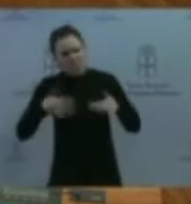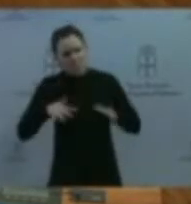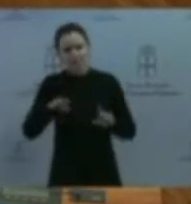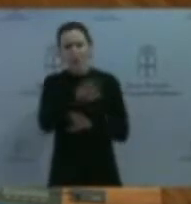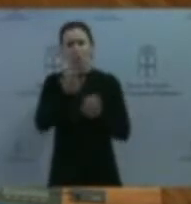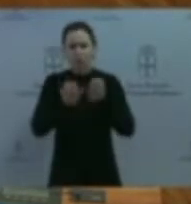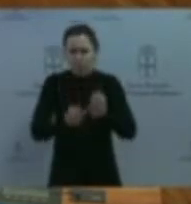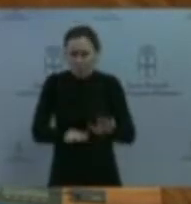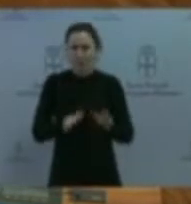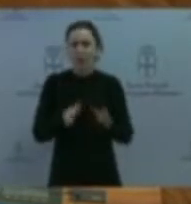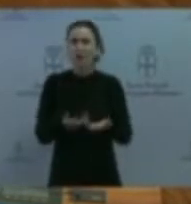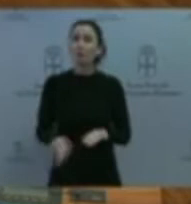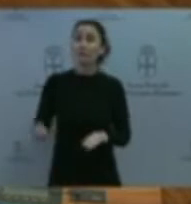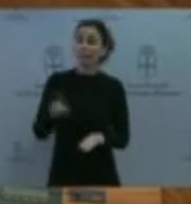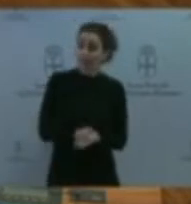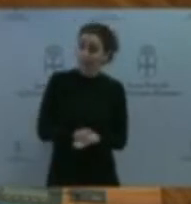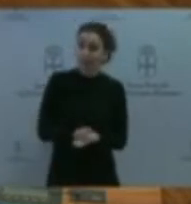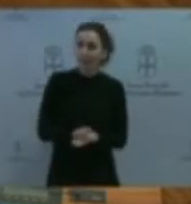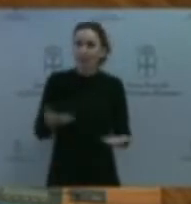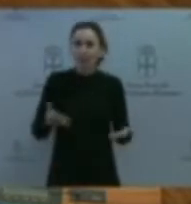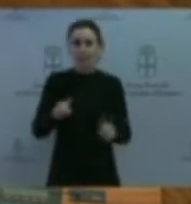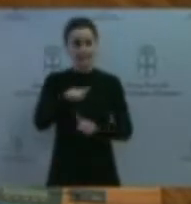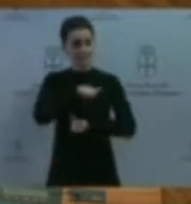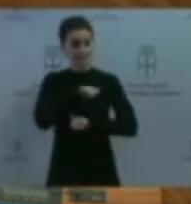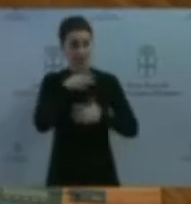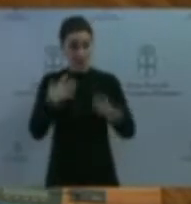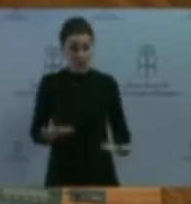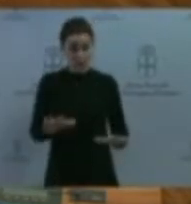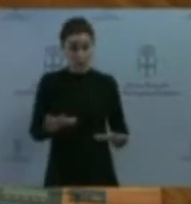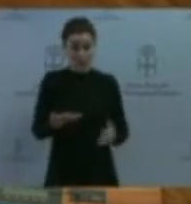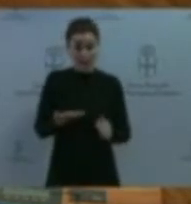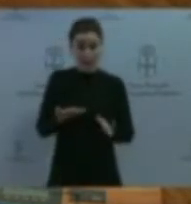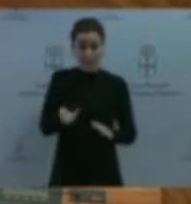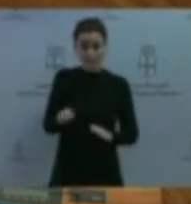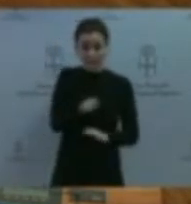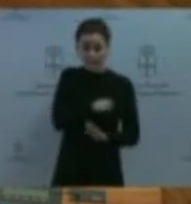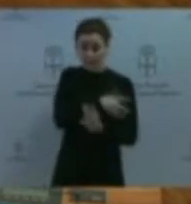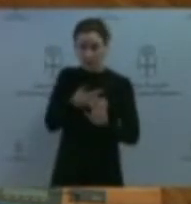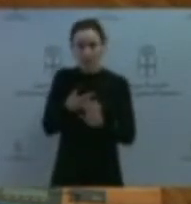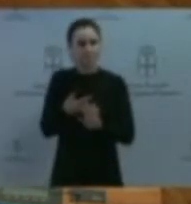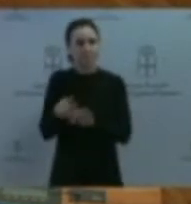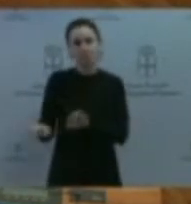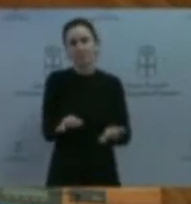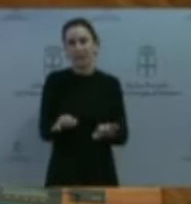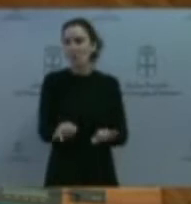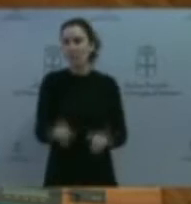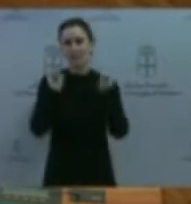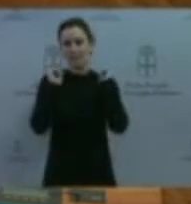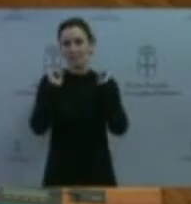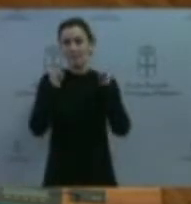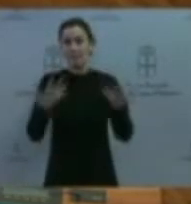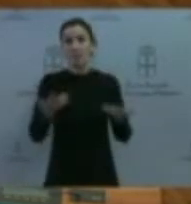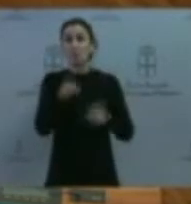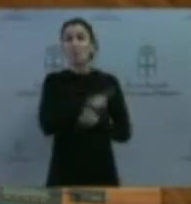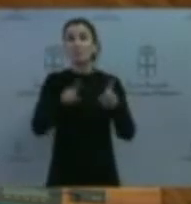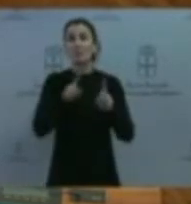se esperaba lo que acaba de pasar durante estos meses y nadie estaba preparado para enfrentarse a una emergencia sanitaria como esta. Quien diga lo contrario,